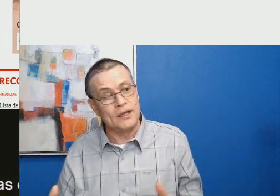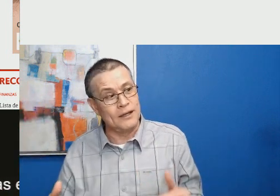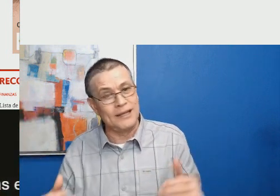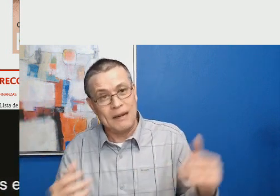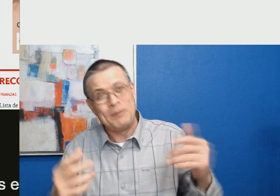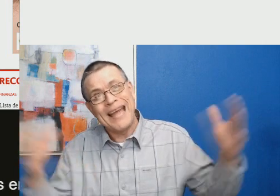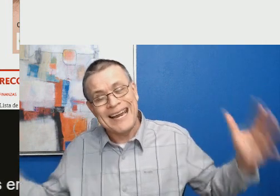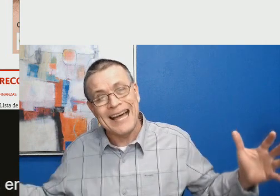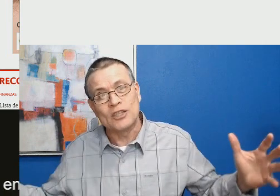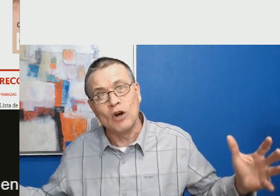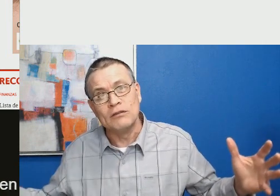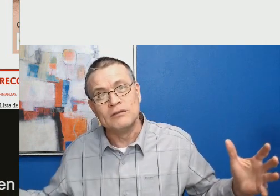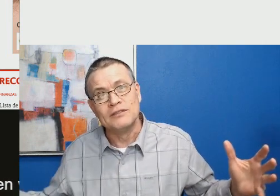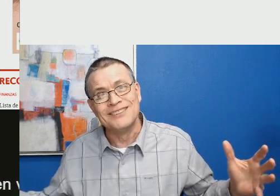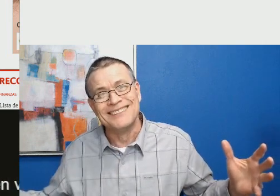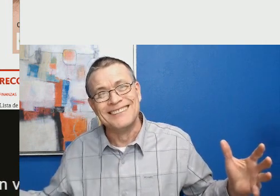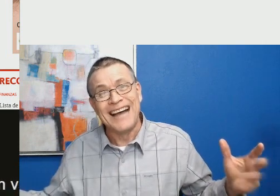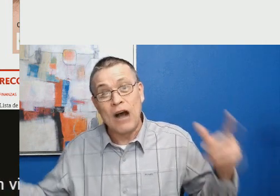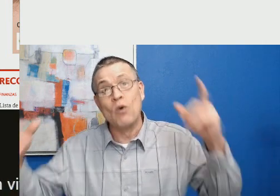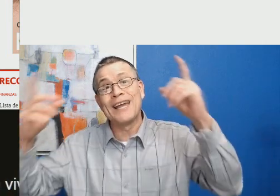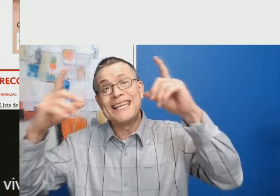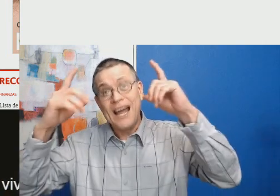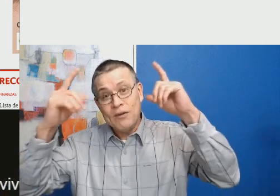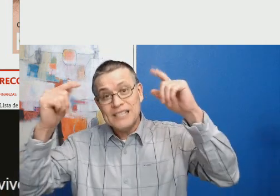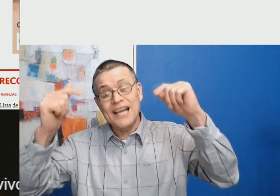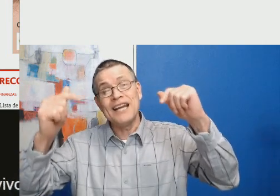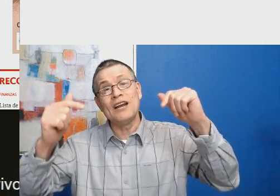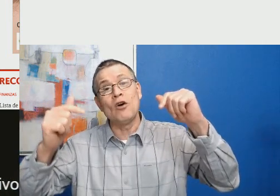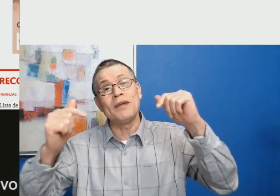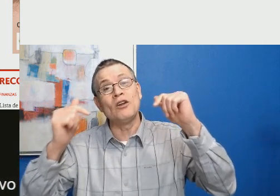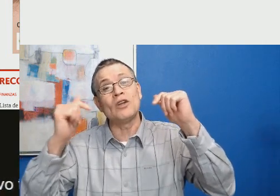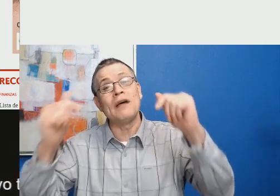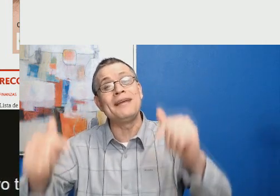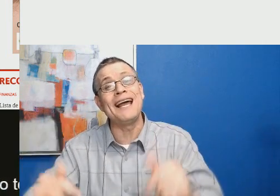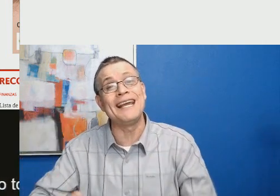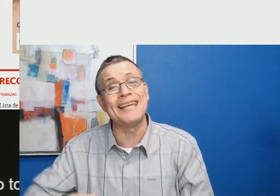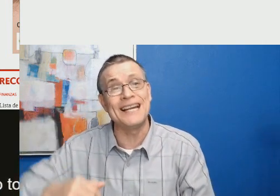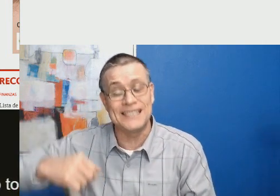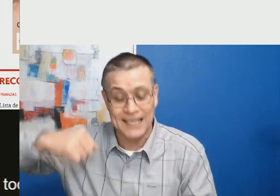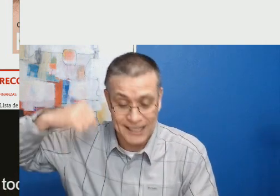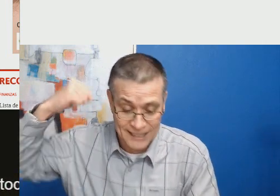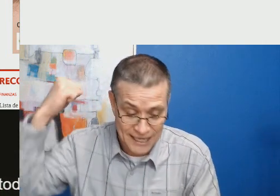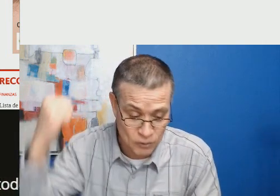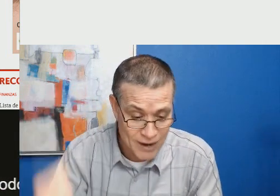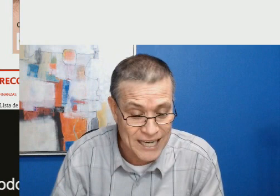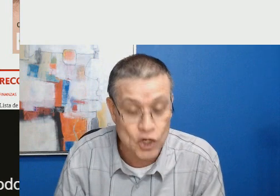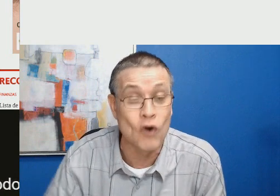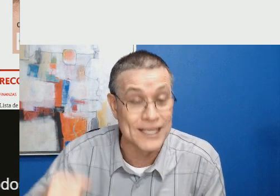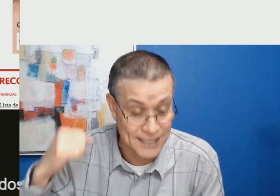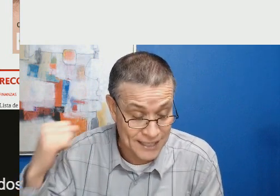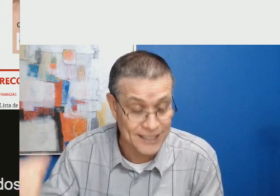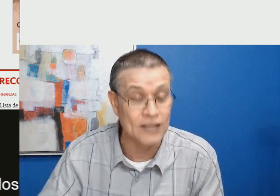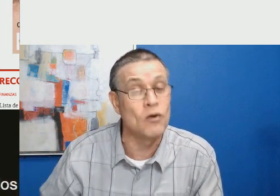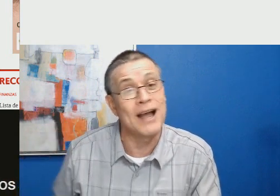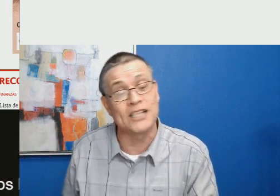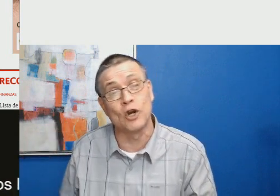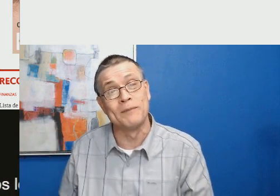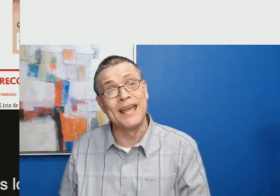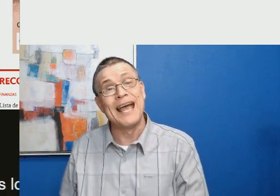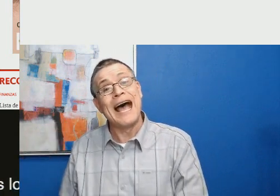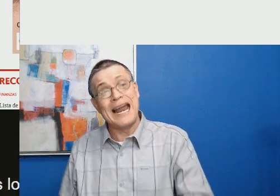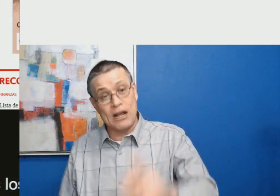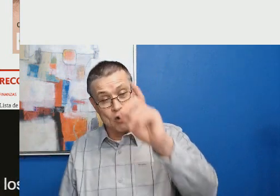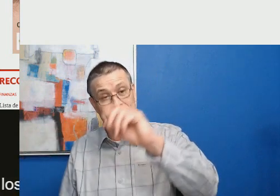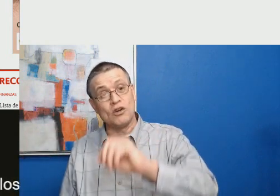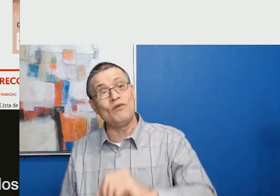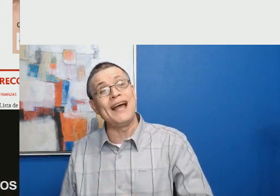del pri a nato aunque ya no están en el gobierno todavía le quieren seguir tirando gas o les siguen tirando gancho